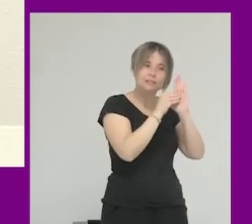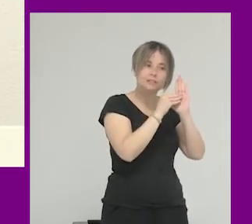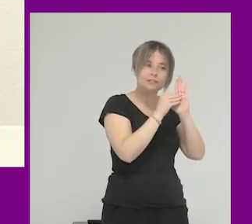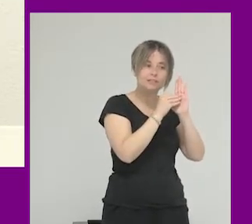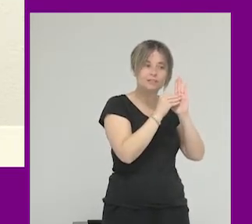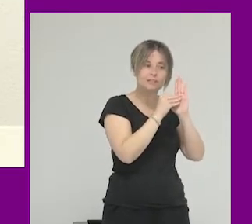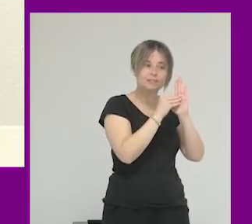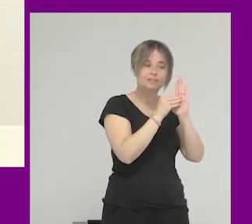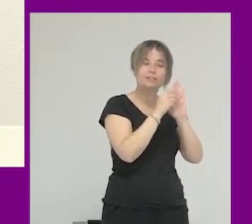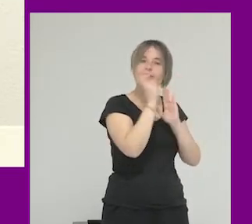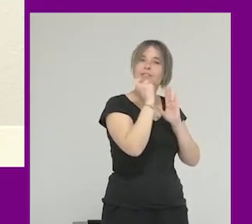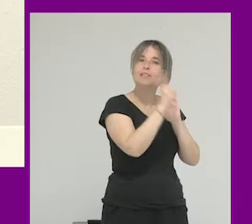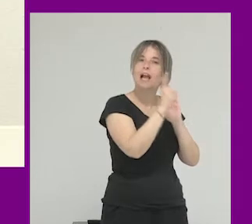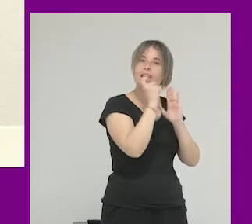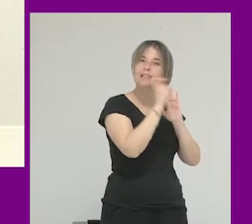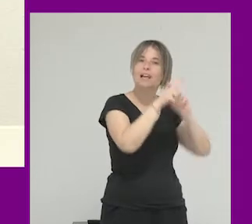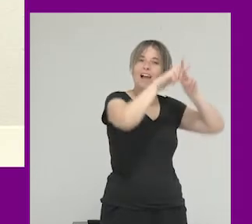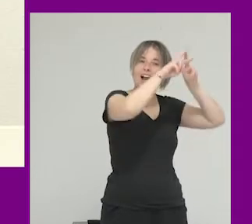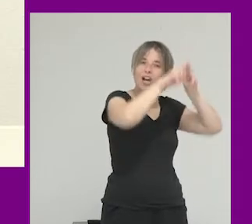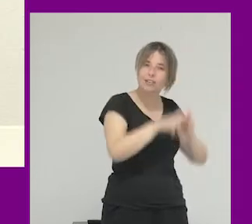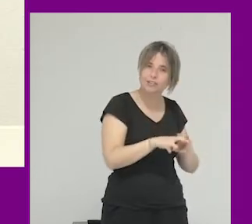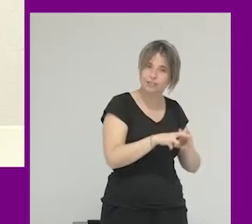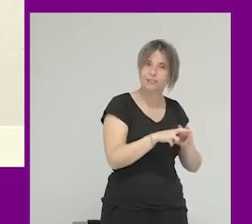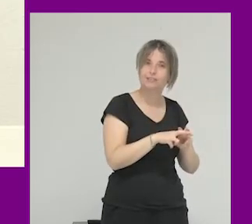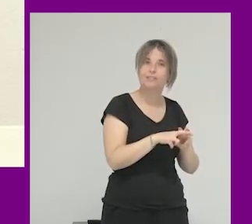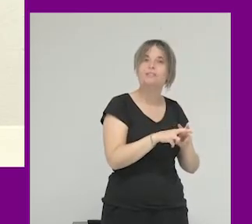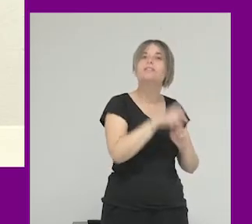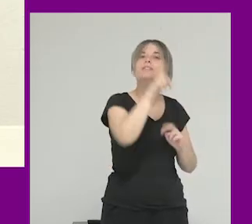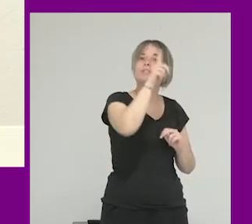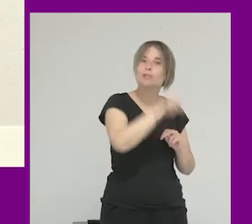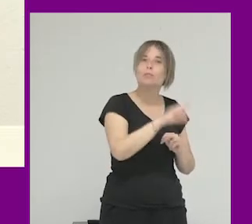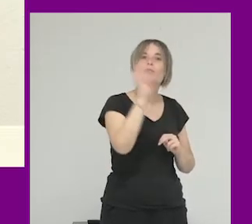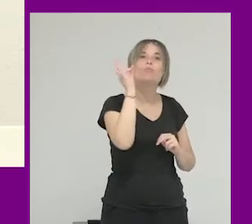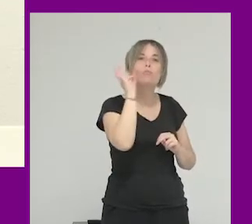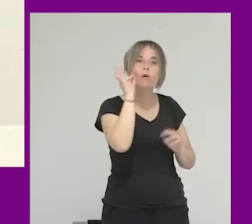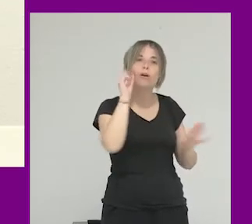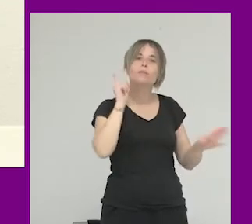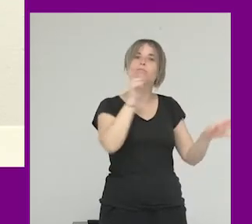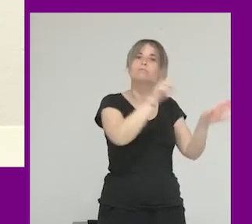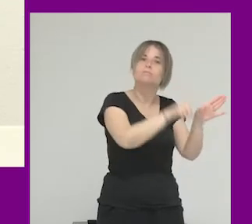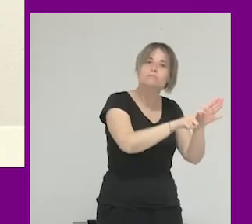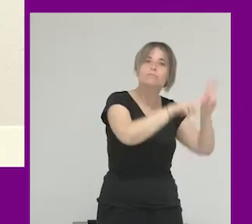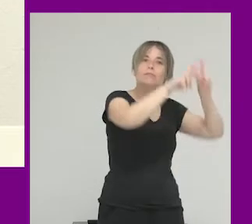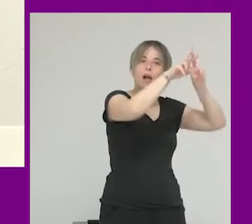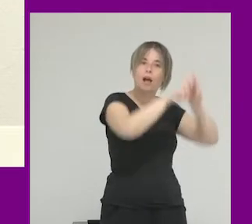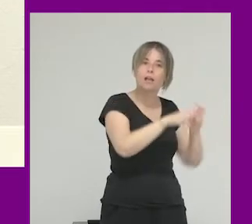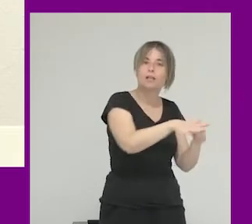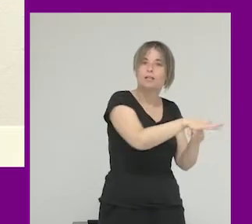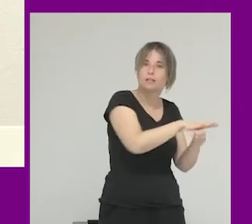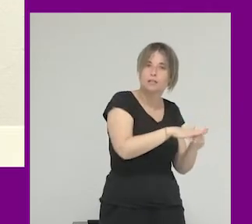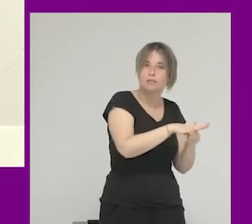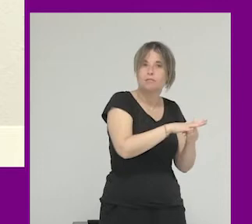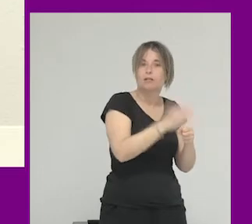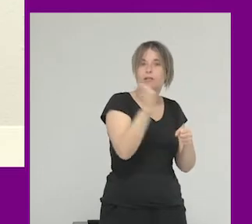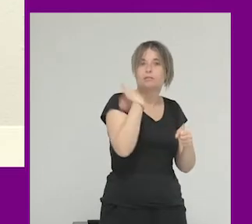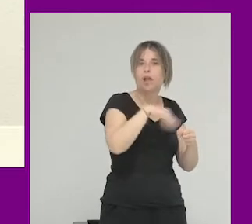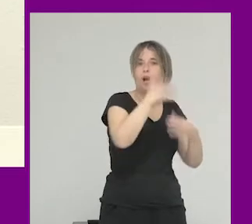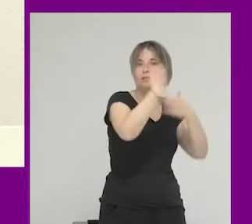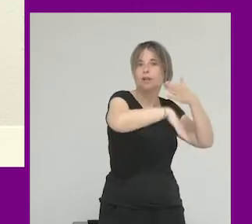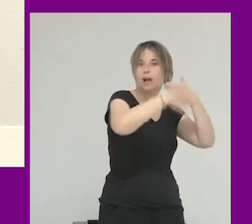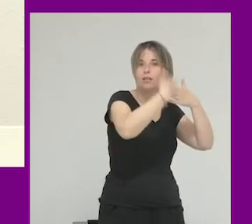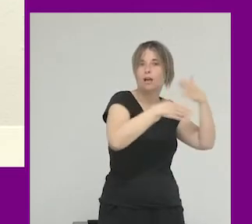esa sistemática de análisis y también que las mujeres entren en esos ámbitos que están vetados,